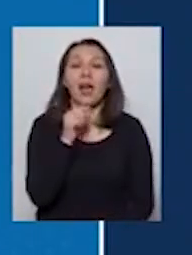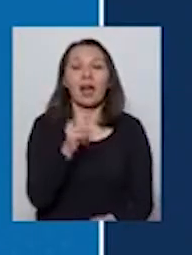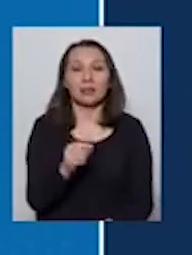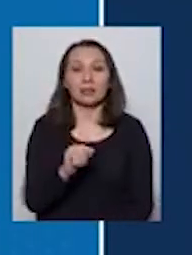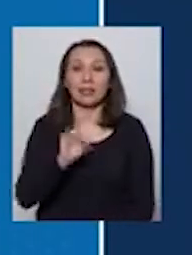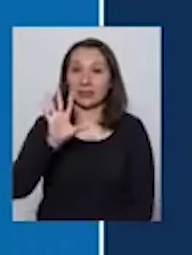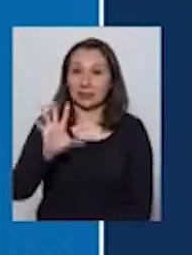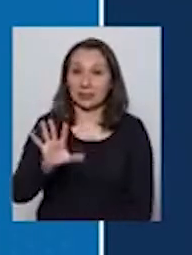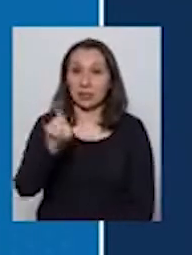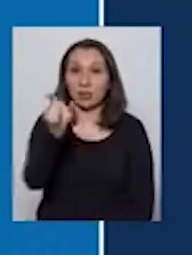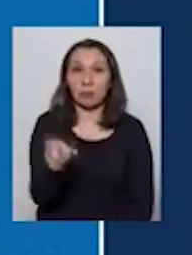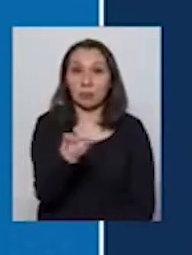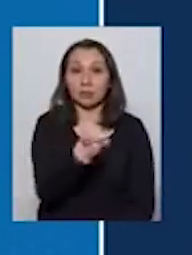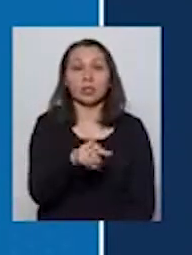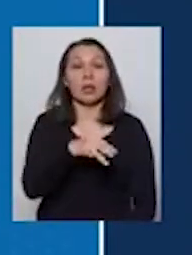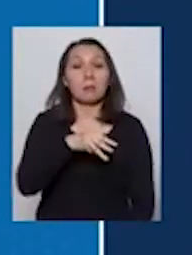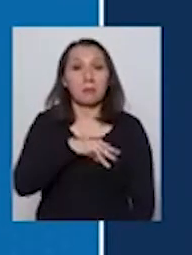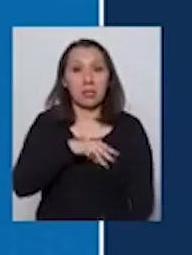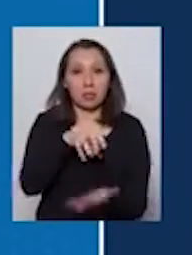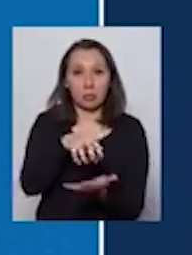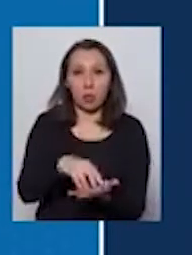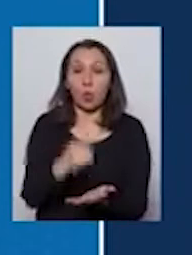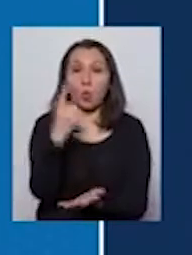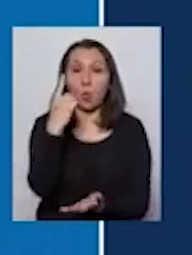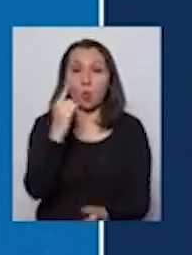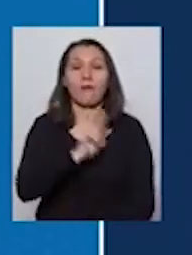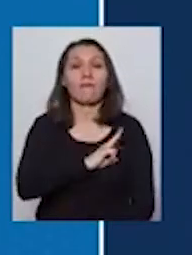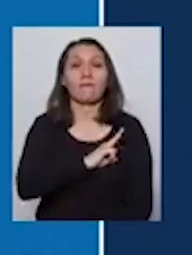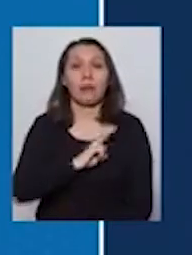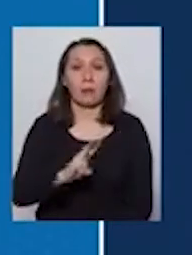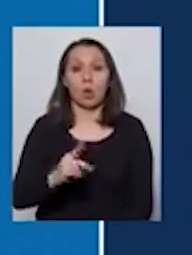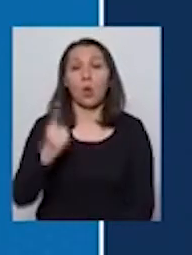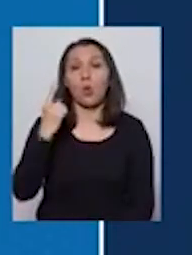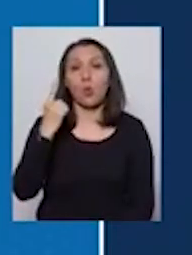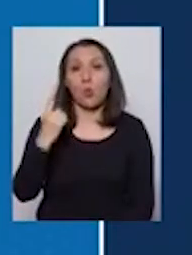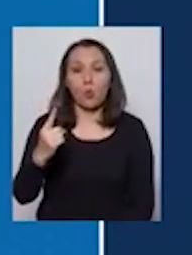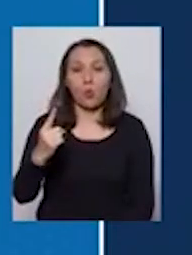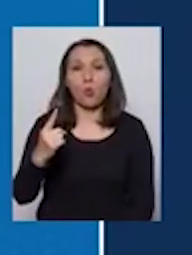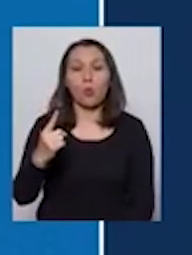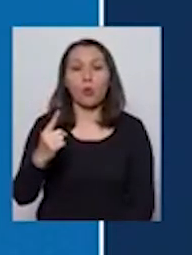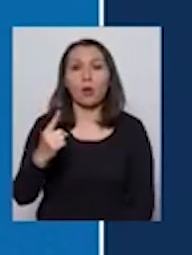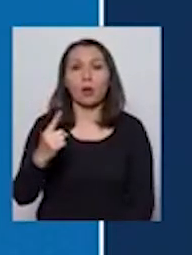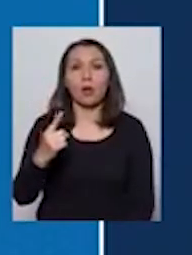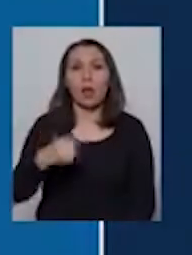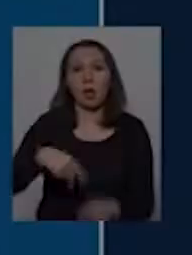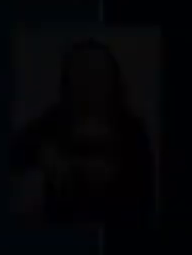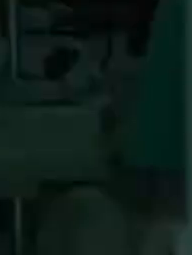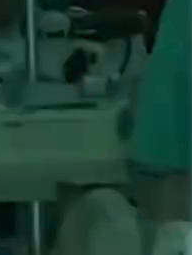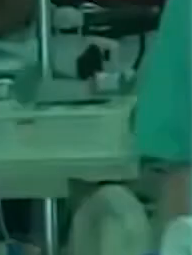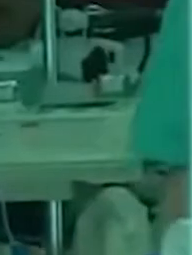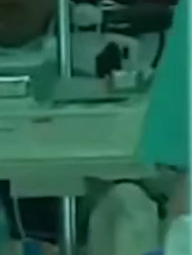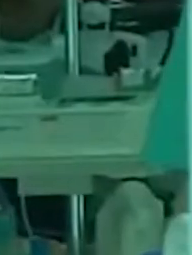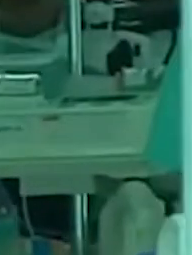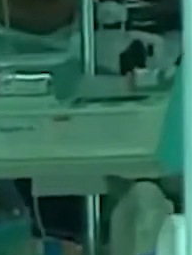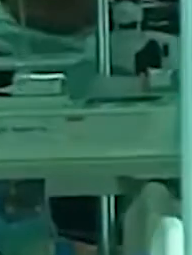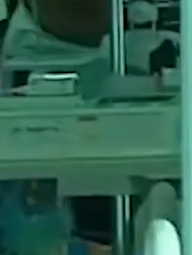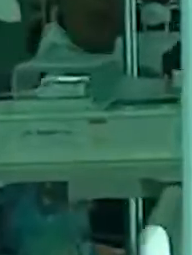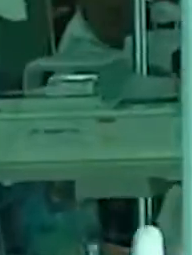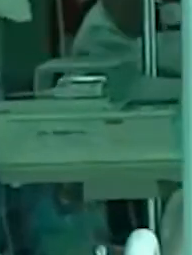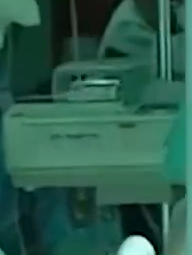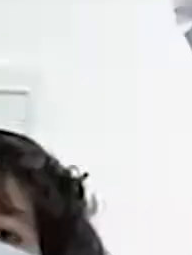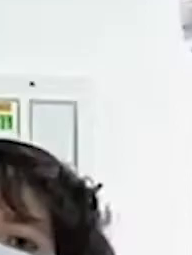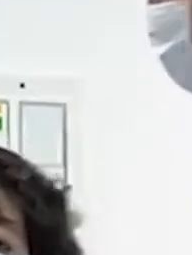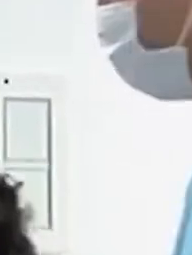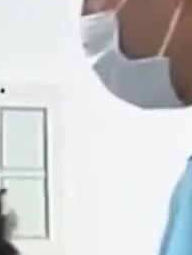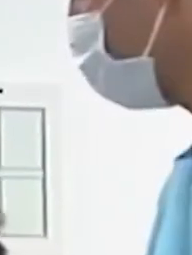5 de la región metropolitana una de valparaíso y una de la región de nube la región del maule en